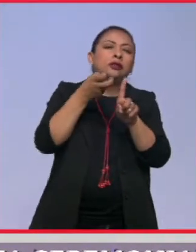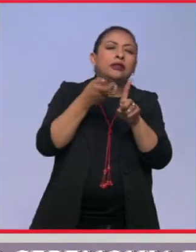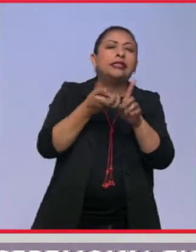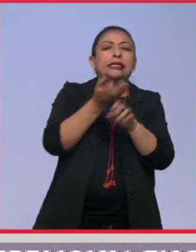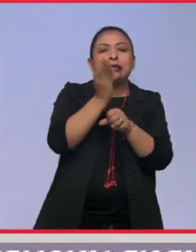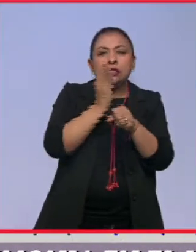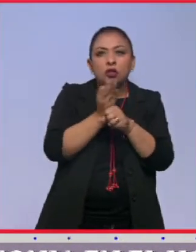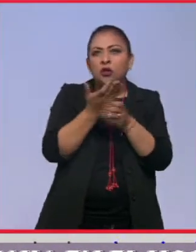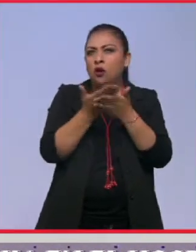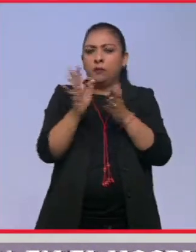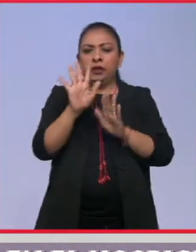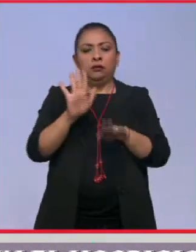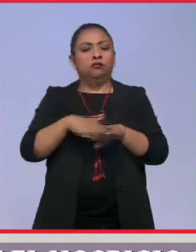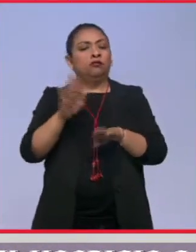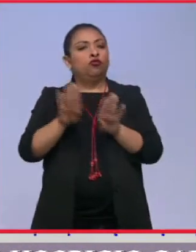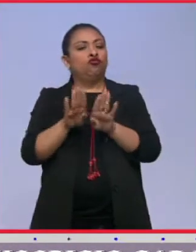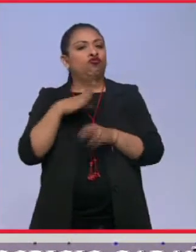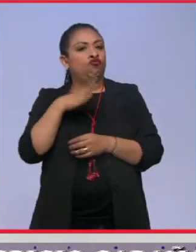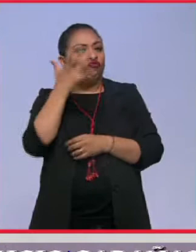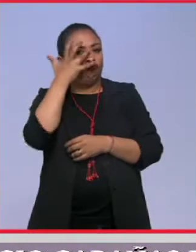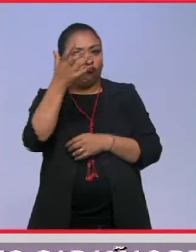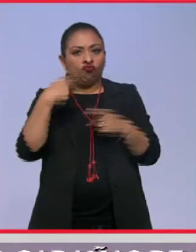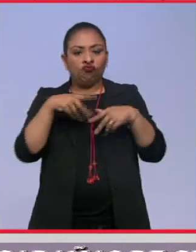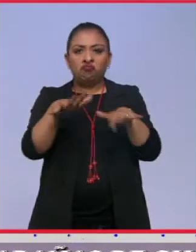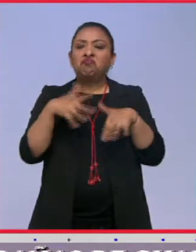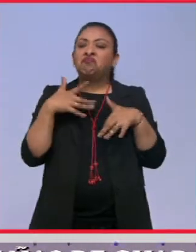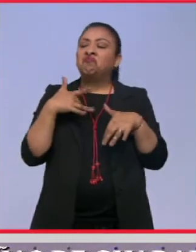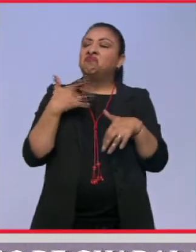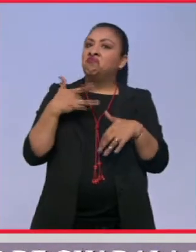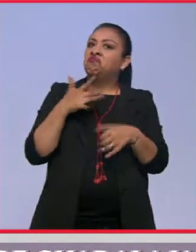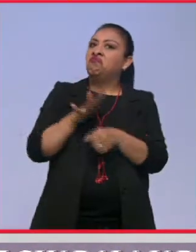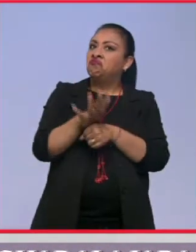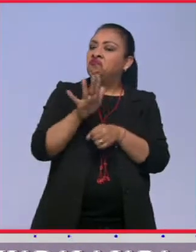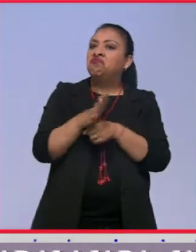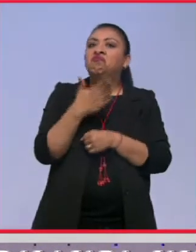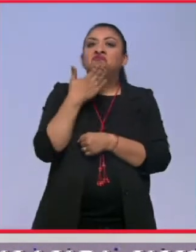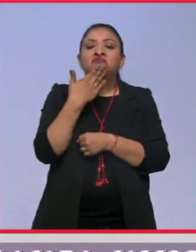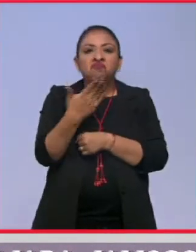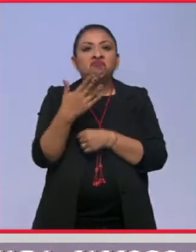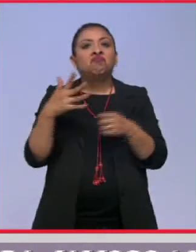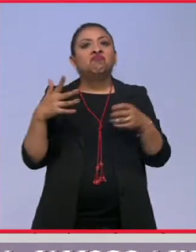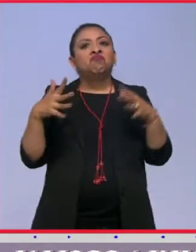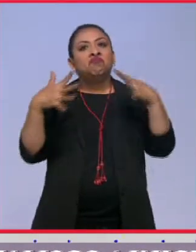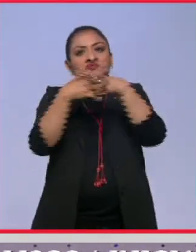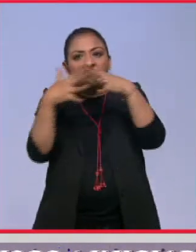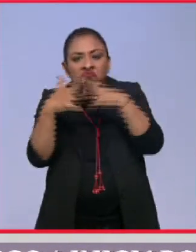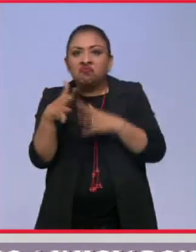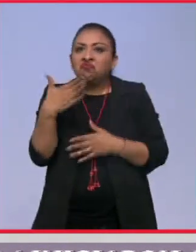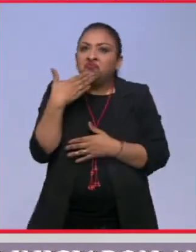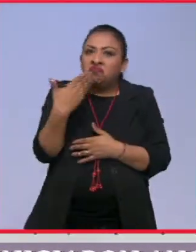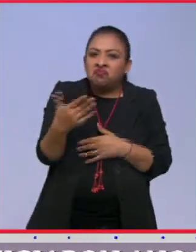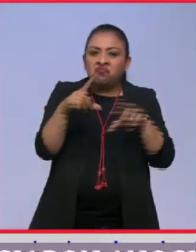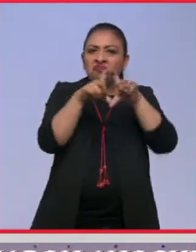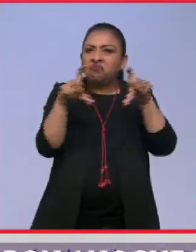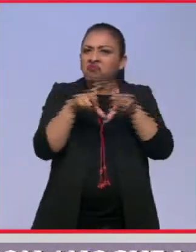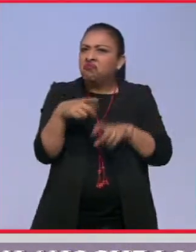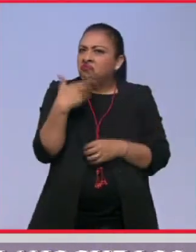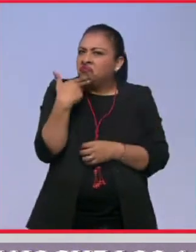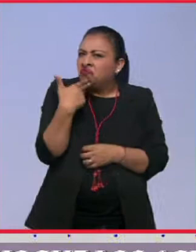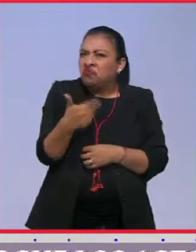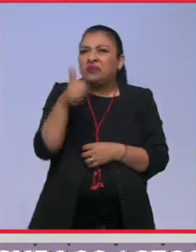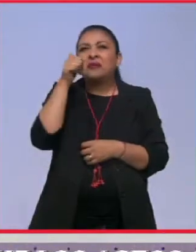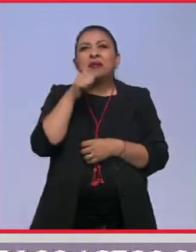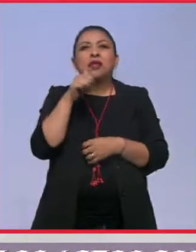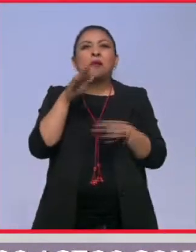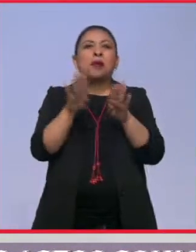más contenida, donde el espectador queda satisfecho, las batallas están bien logradas, el guión está bien llevado, siempre hay como